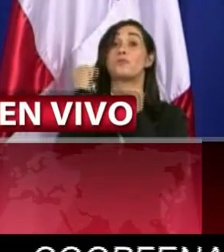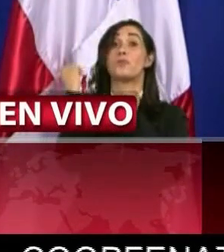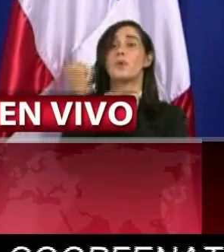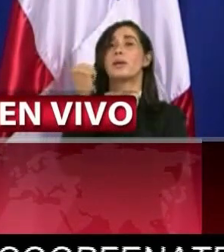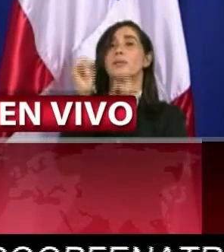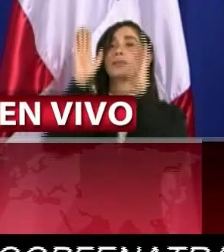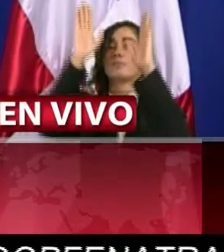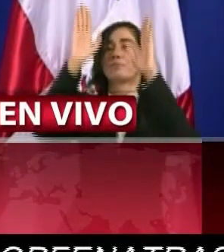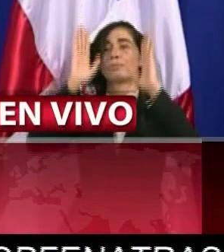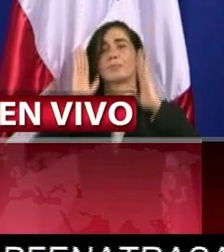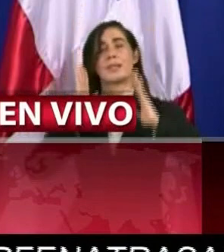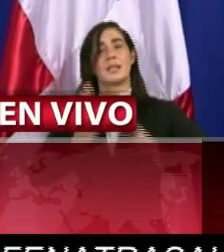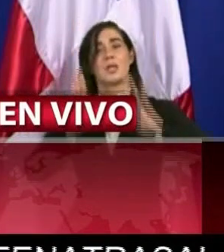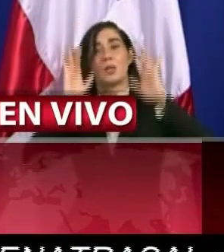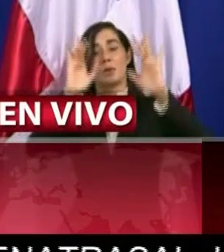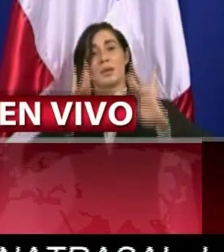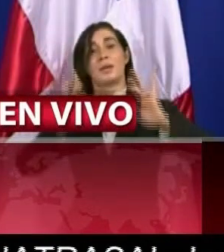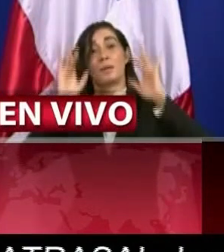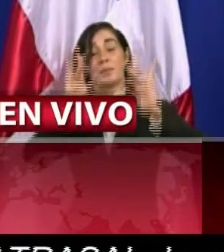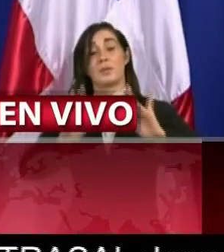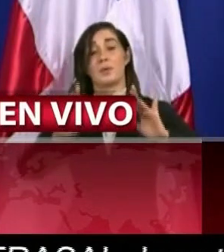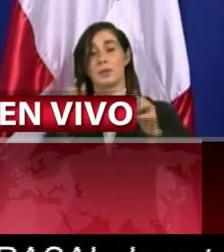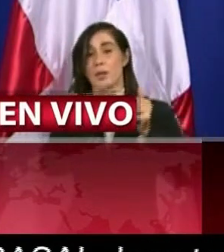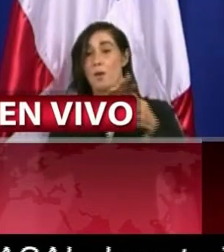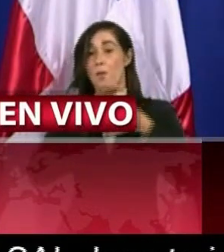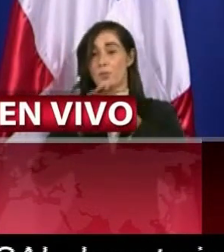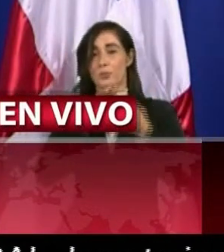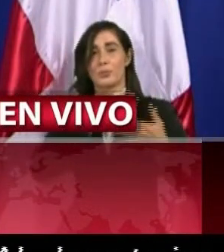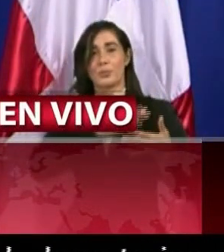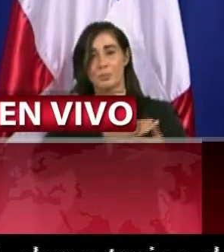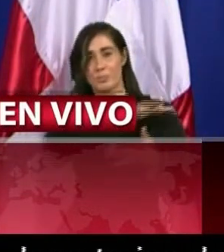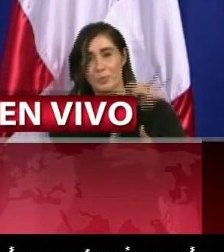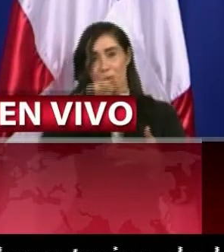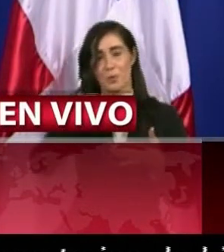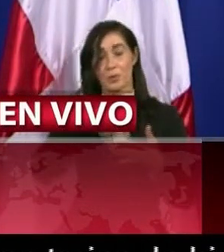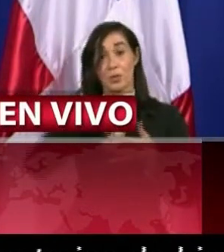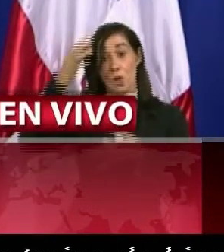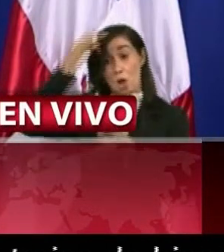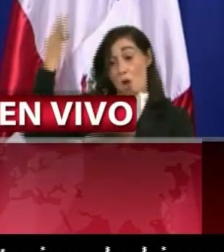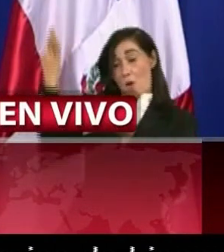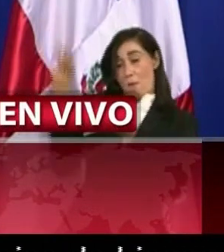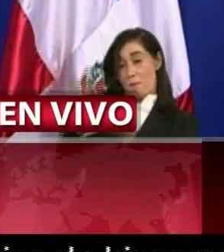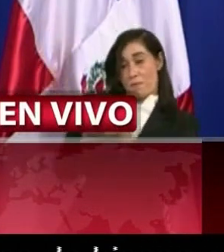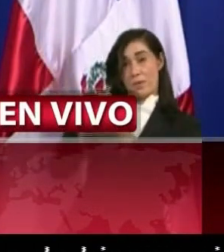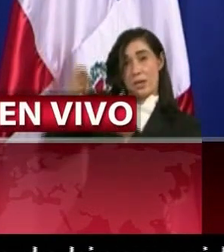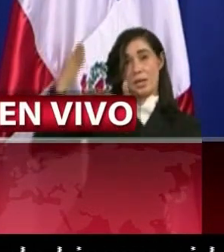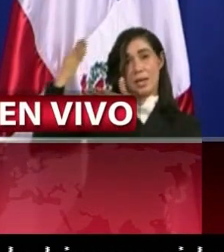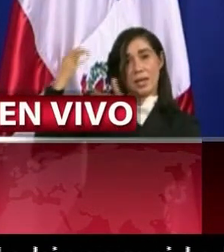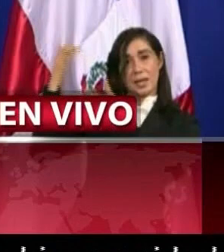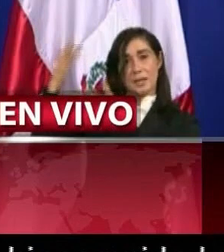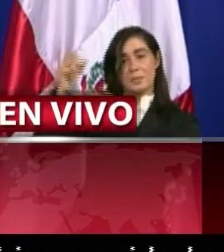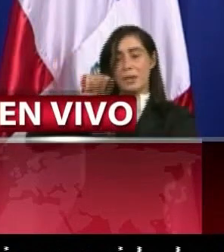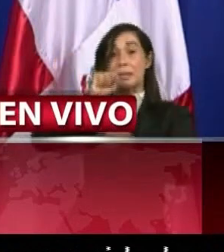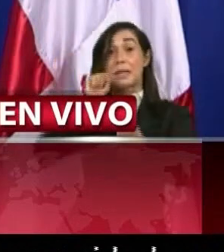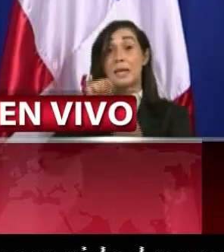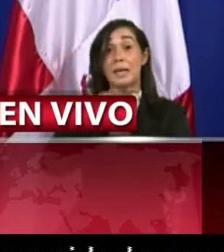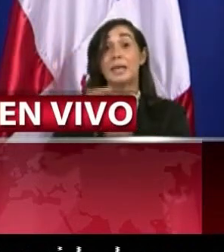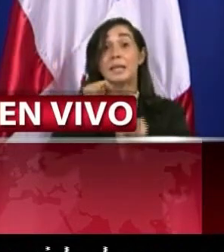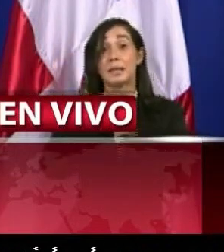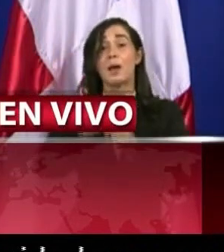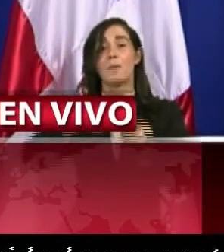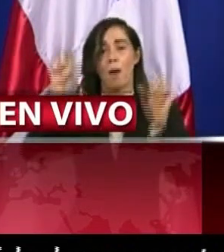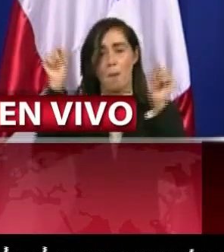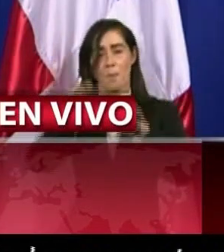su divina misericordia están de nuestro lado. Con fe, esperanza y trabajo